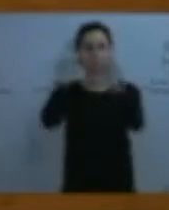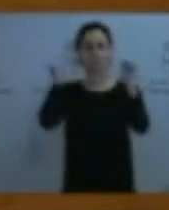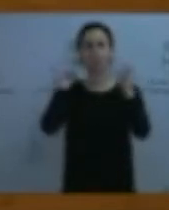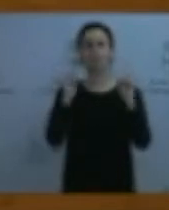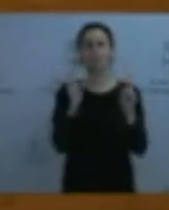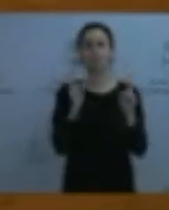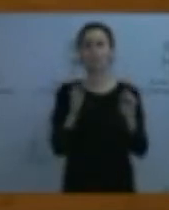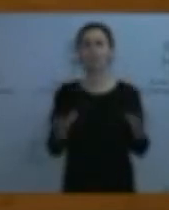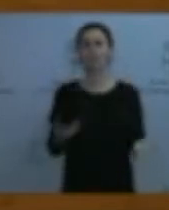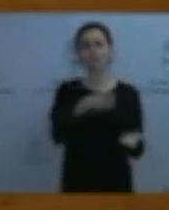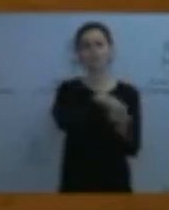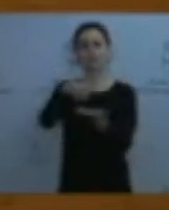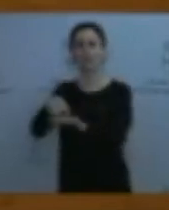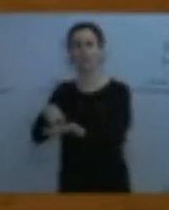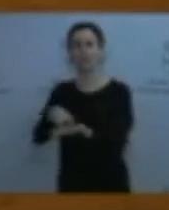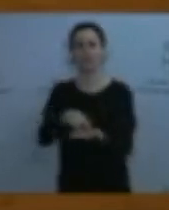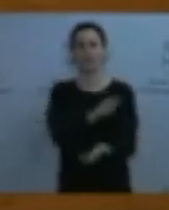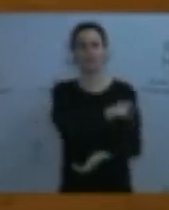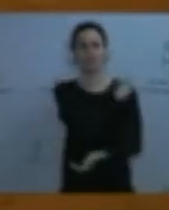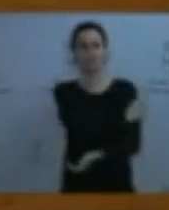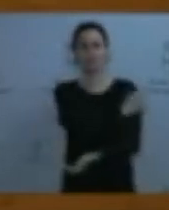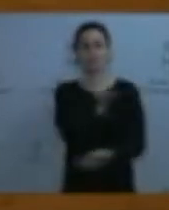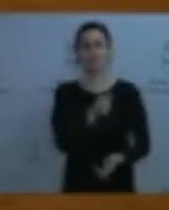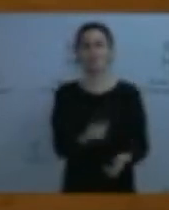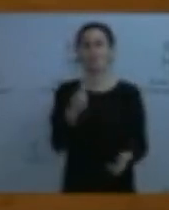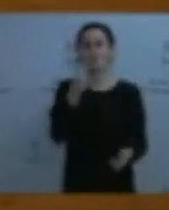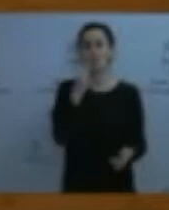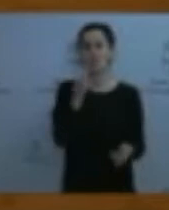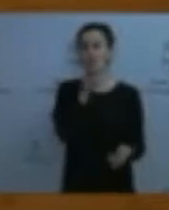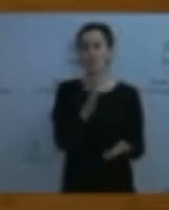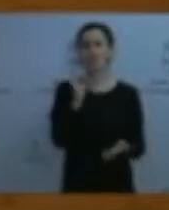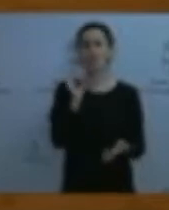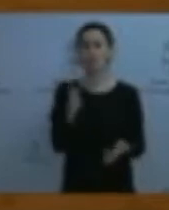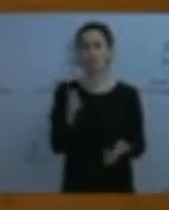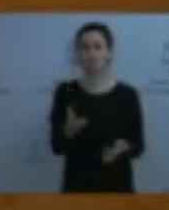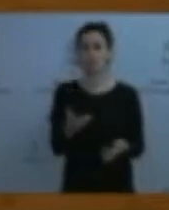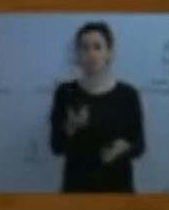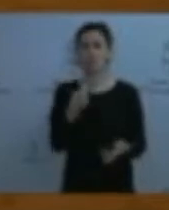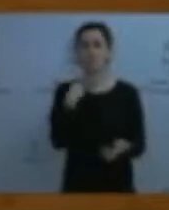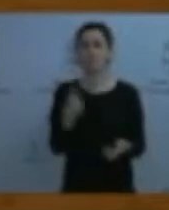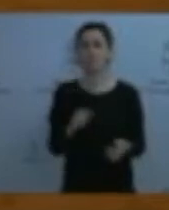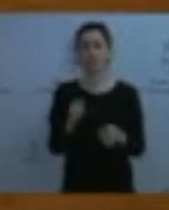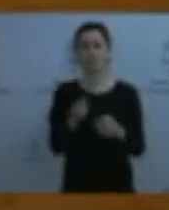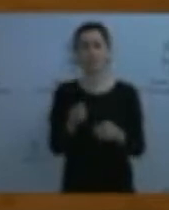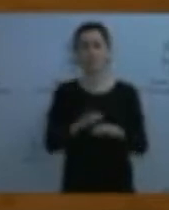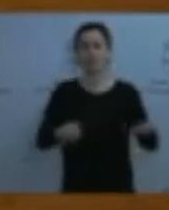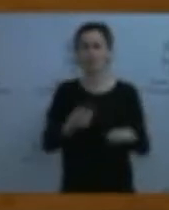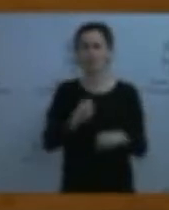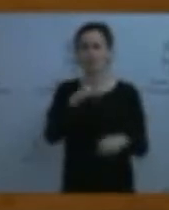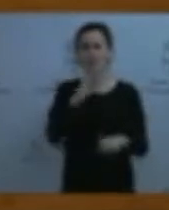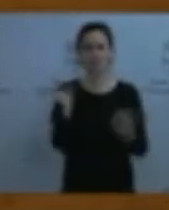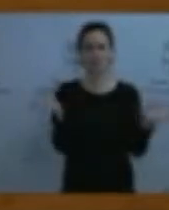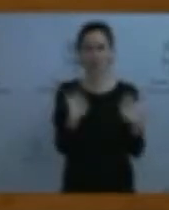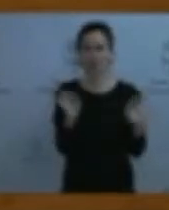dos consulados en el Reino Unido, o el miedo a perder la tarjeta sanitaria en España u otros derechos, pues hace que muchos no se censen, con lo cual se estima que al